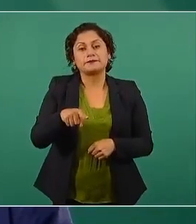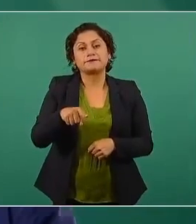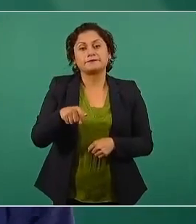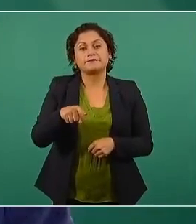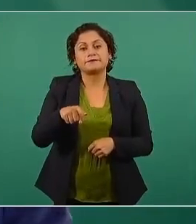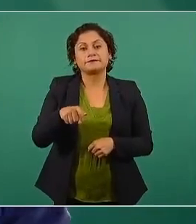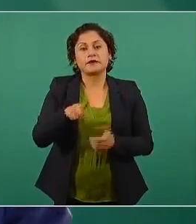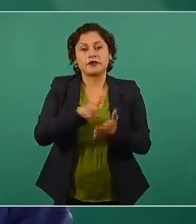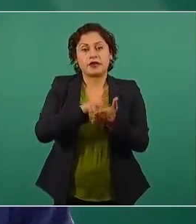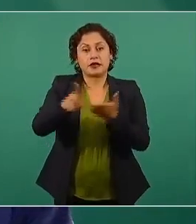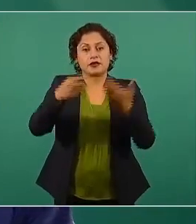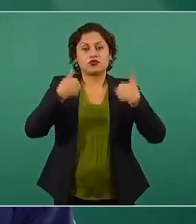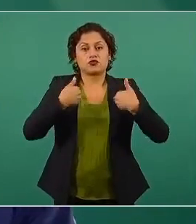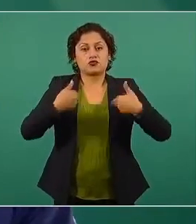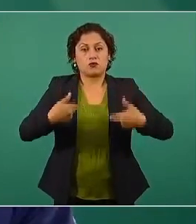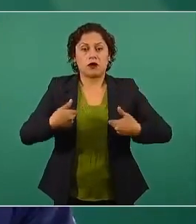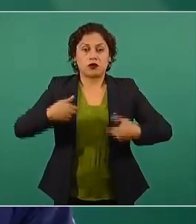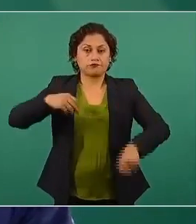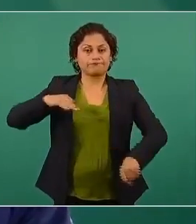los derechos humanos.